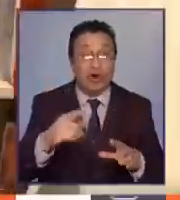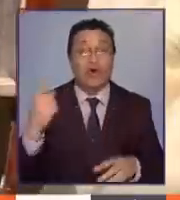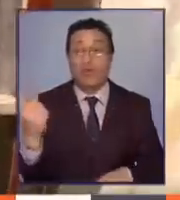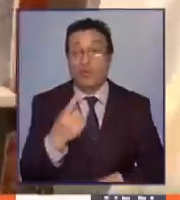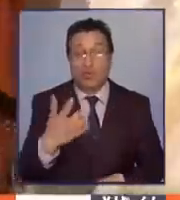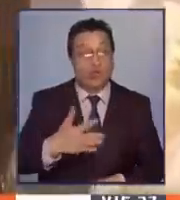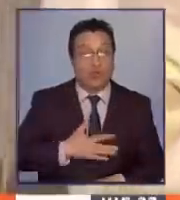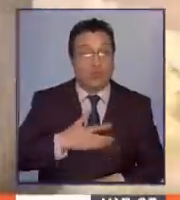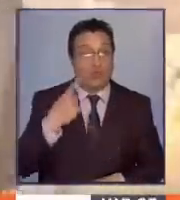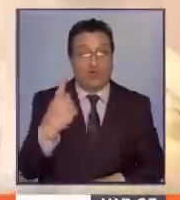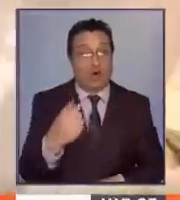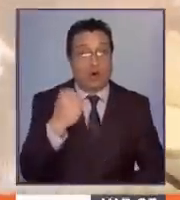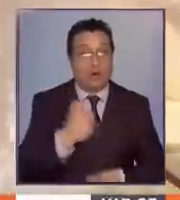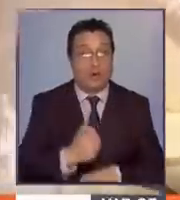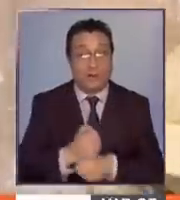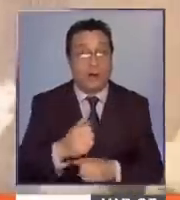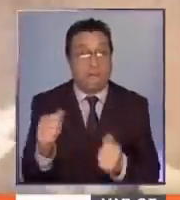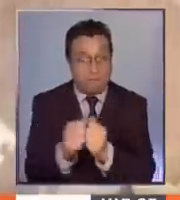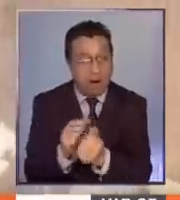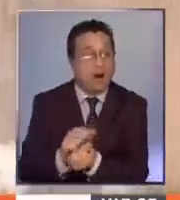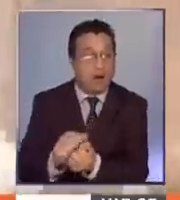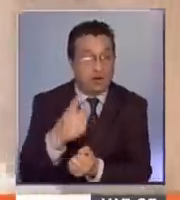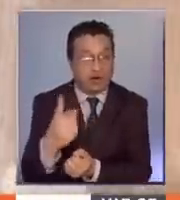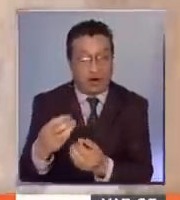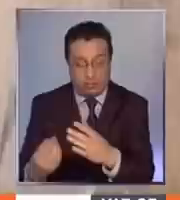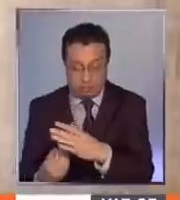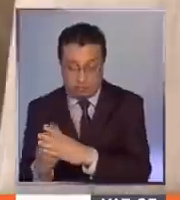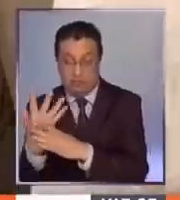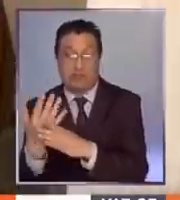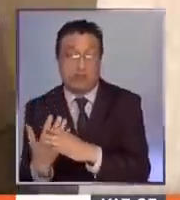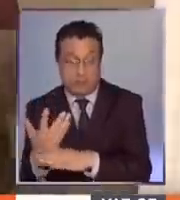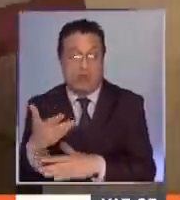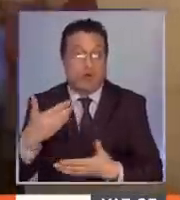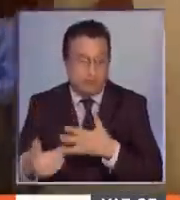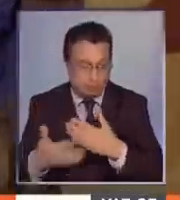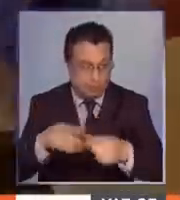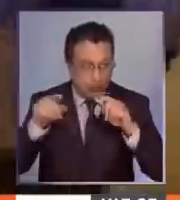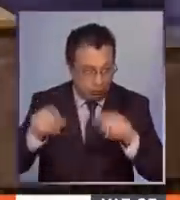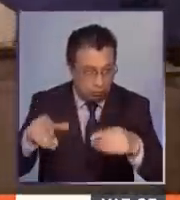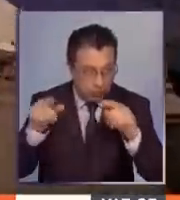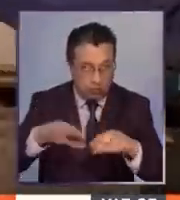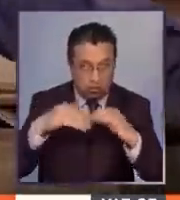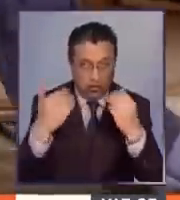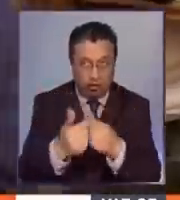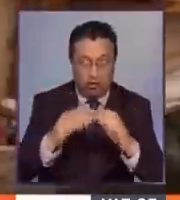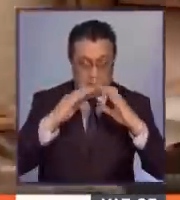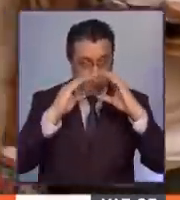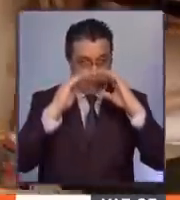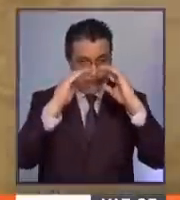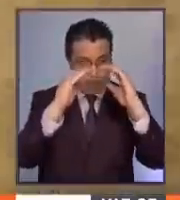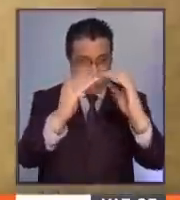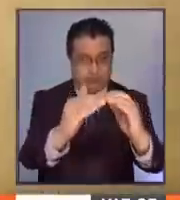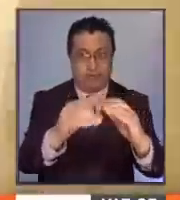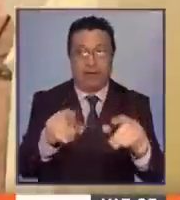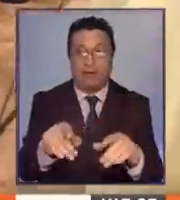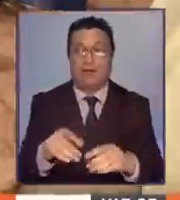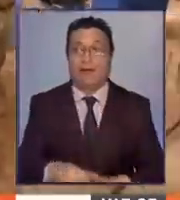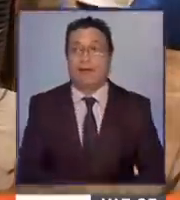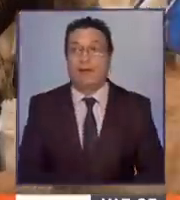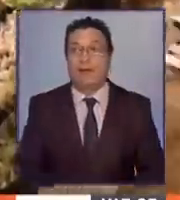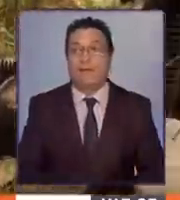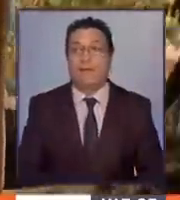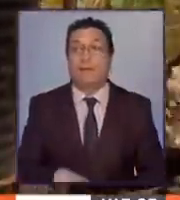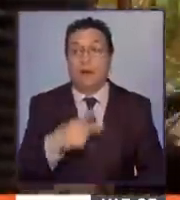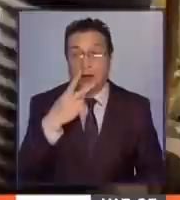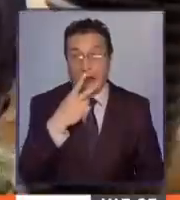autosuficientes. Hacen su pan, siembran y cosechan su propia comida en este invernadero. Una plantita hermosa, mira, traigo unos